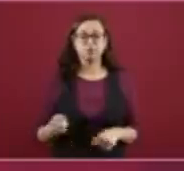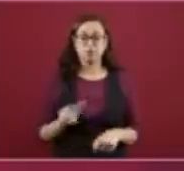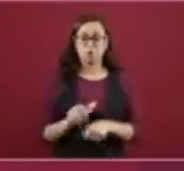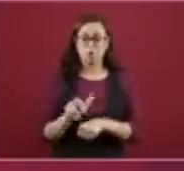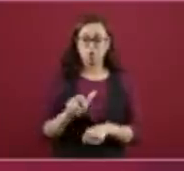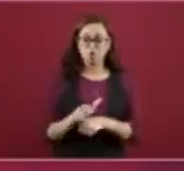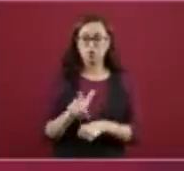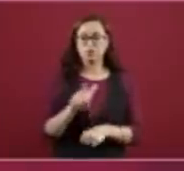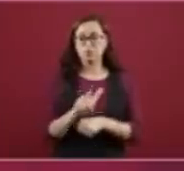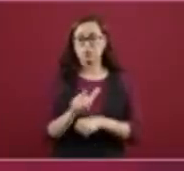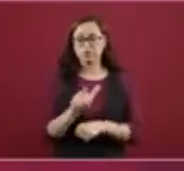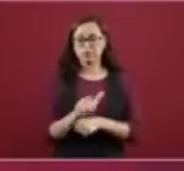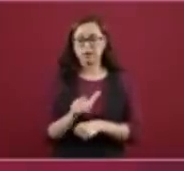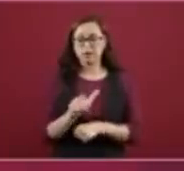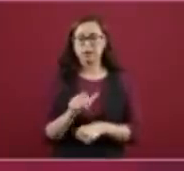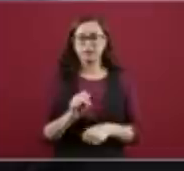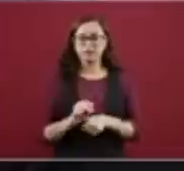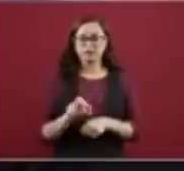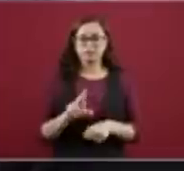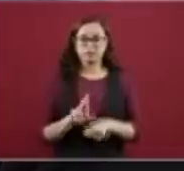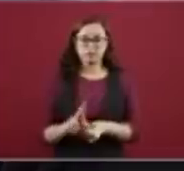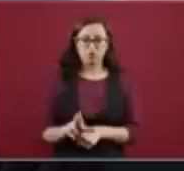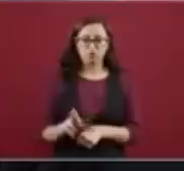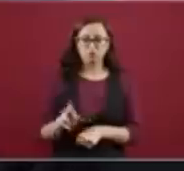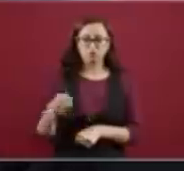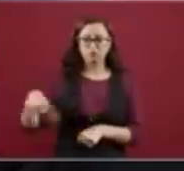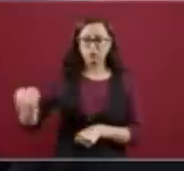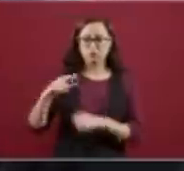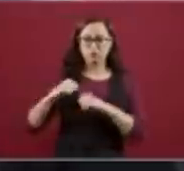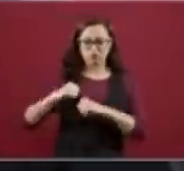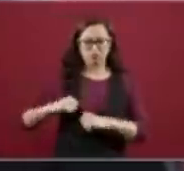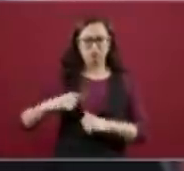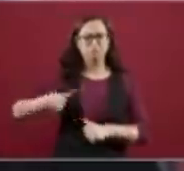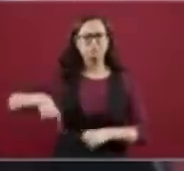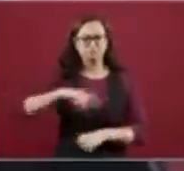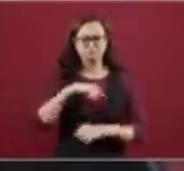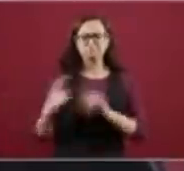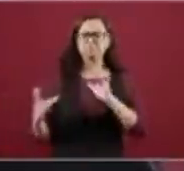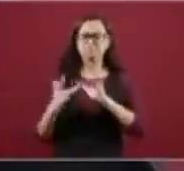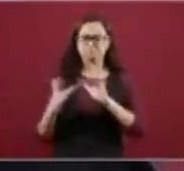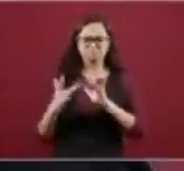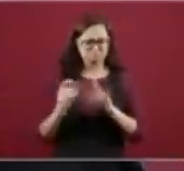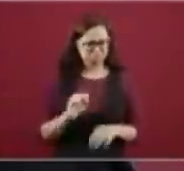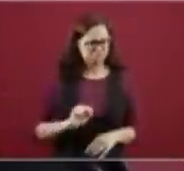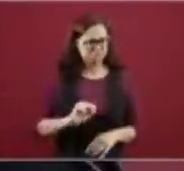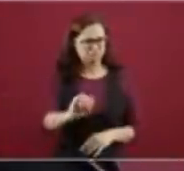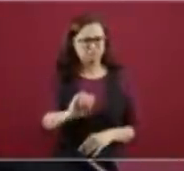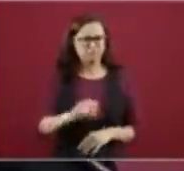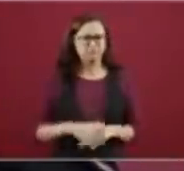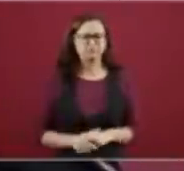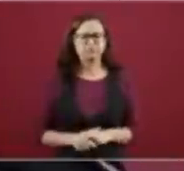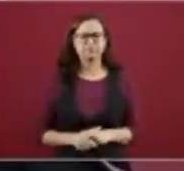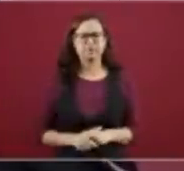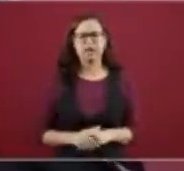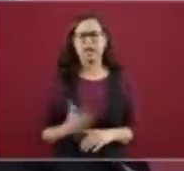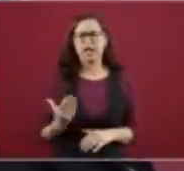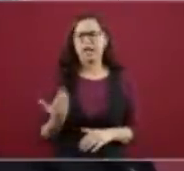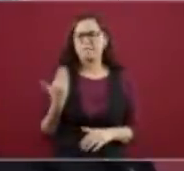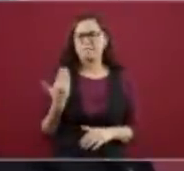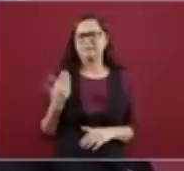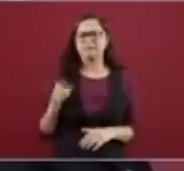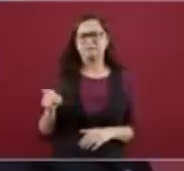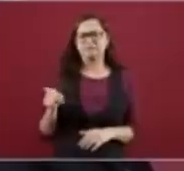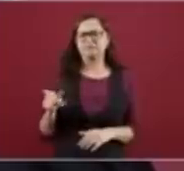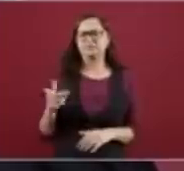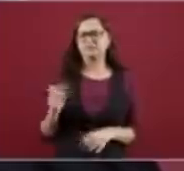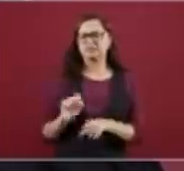de Guatemala y de El Salvador. Inclusive hace poco me reuní con el presidente electo de